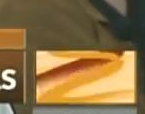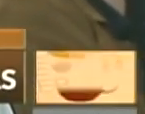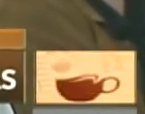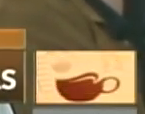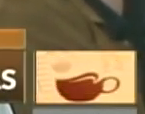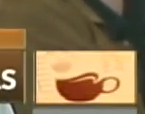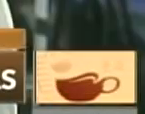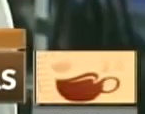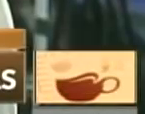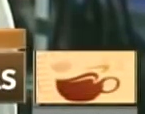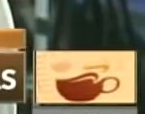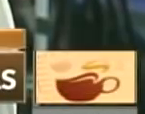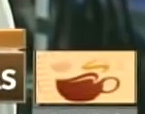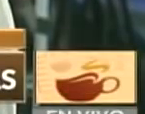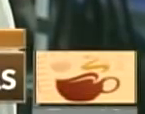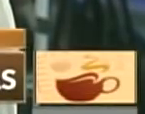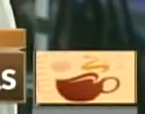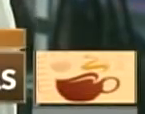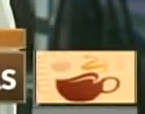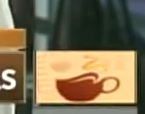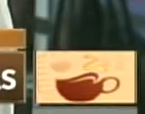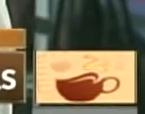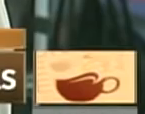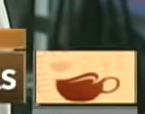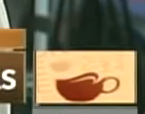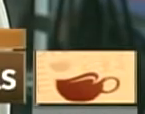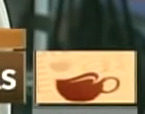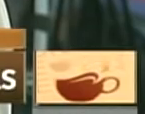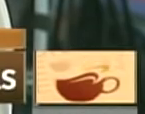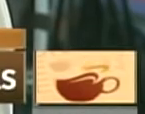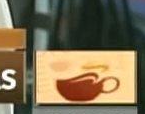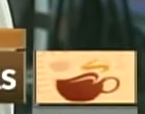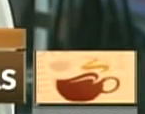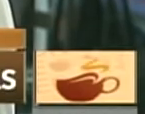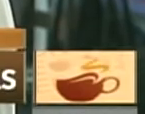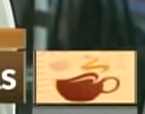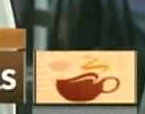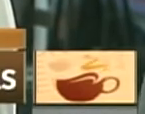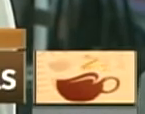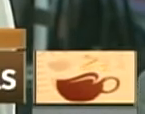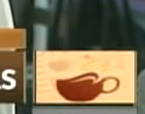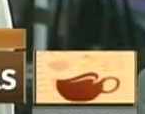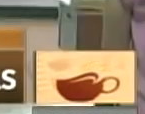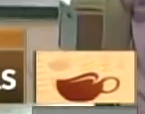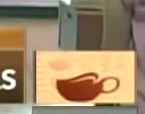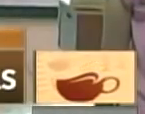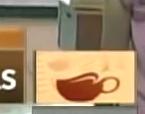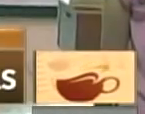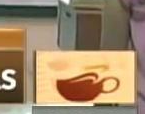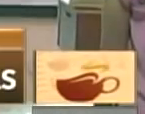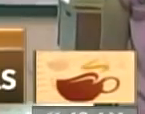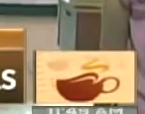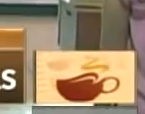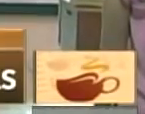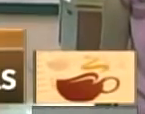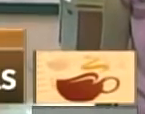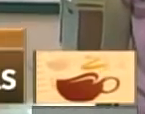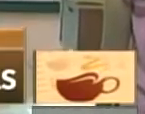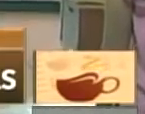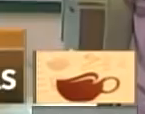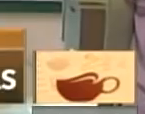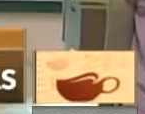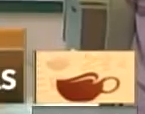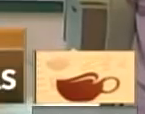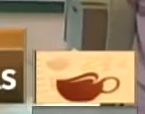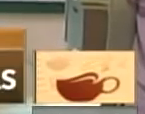También está presente en esta actividad el canciller de nuestro país, Jorge Arreaza, asimismo el ministro del Poder Popular